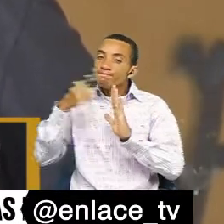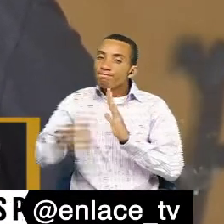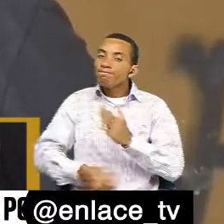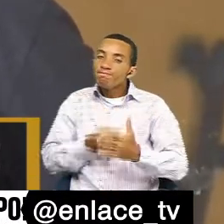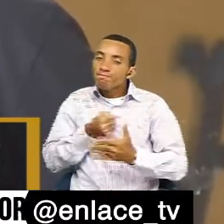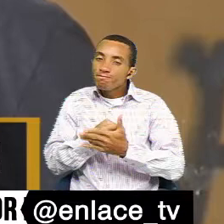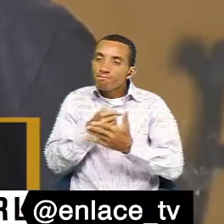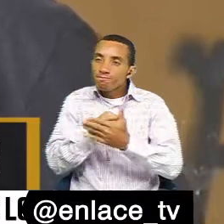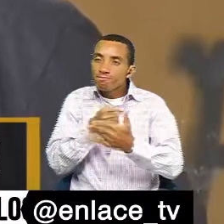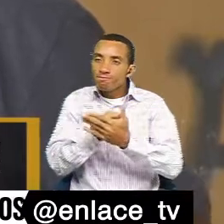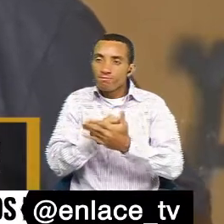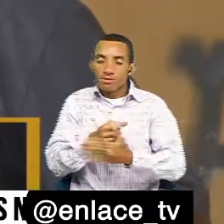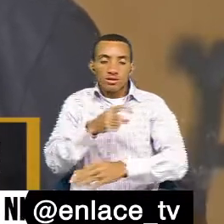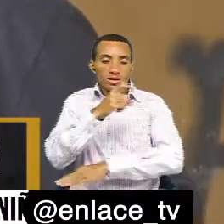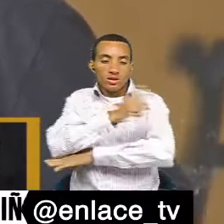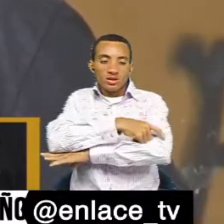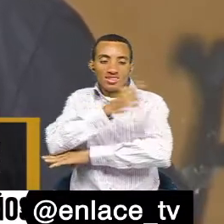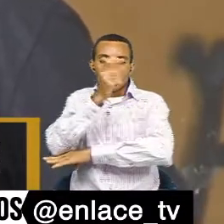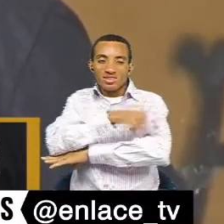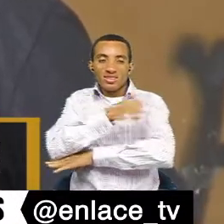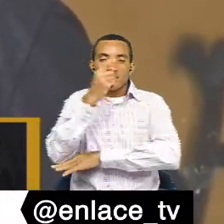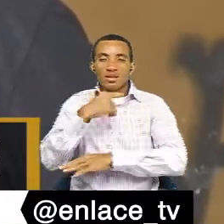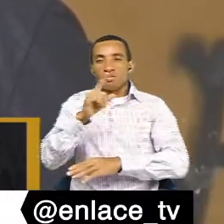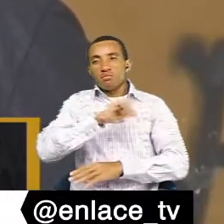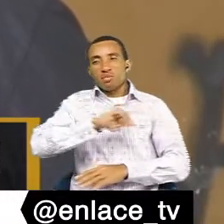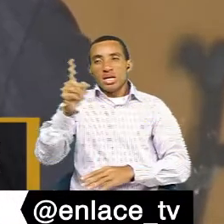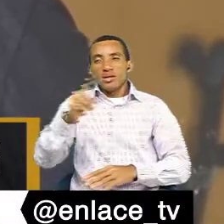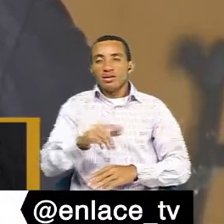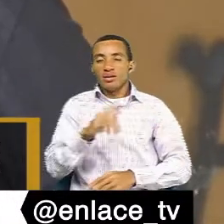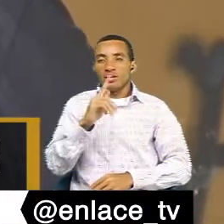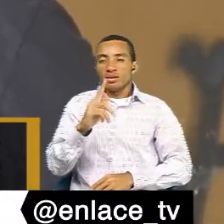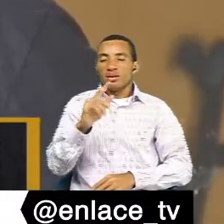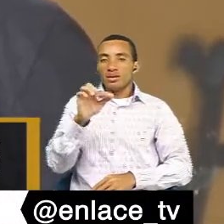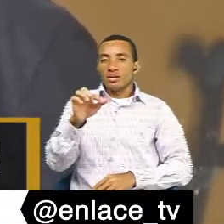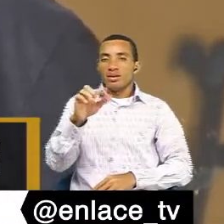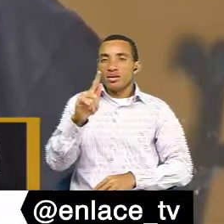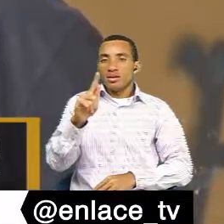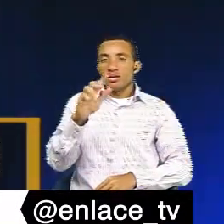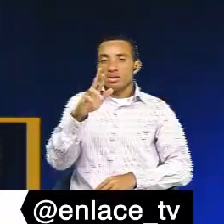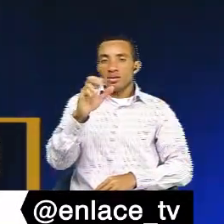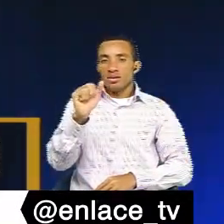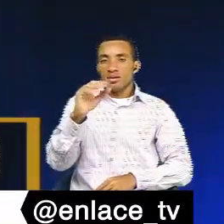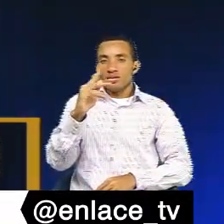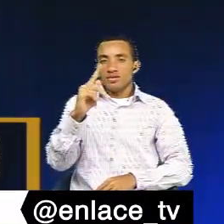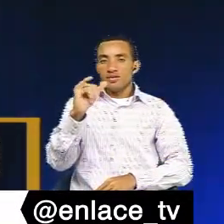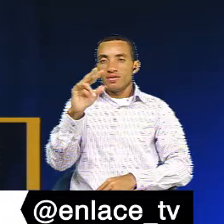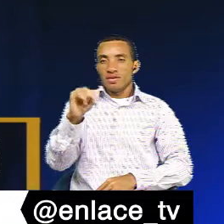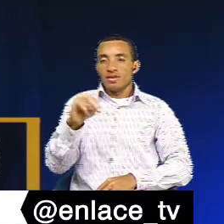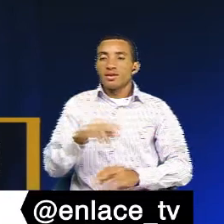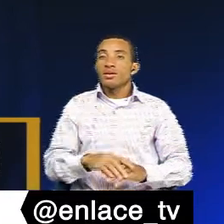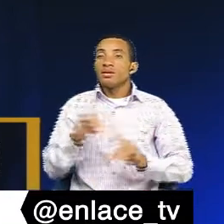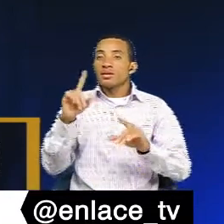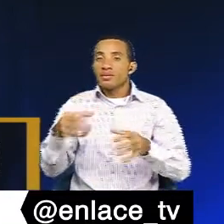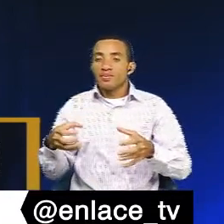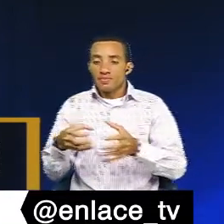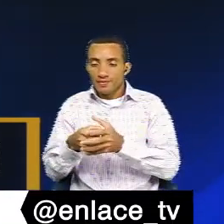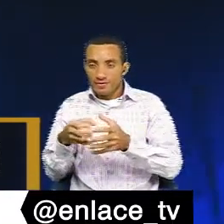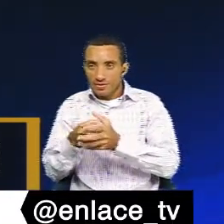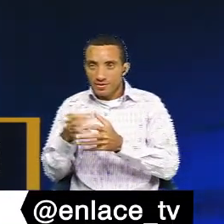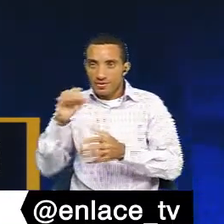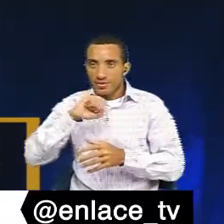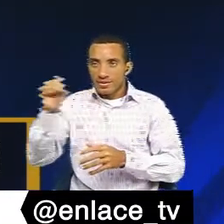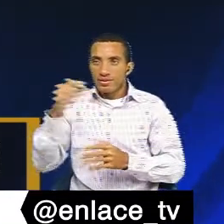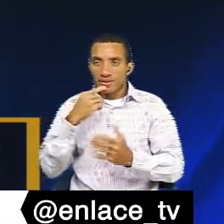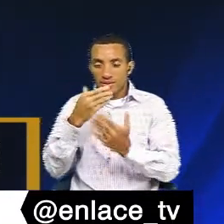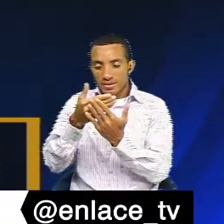imponer el fracking a como dé lugar y no podemos permitir ese tipo de violencia en nuestro municipio. El sindicato, por medio de este comunicado de prensa